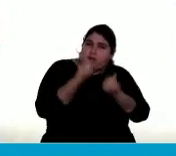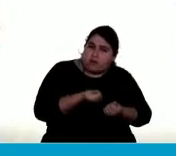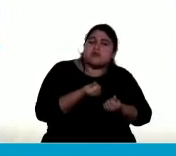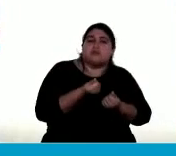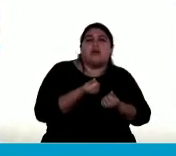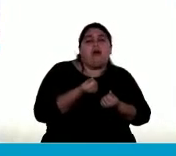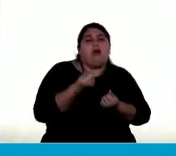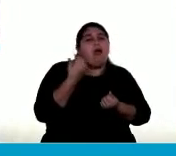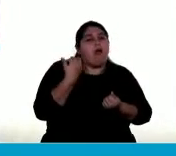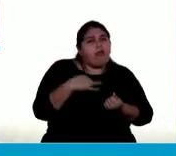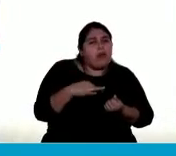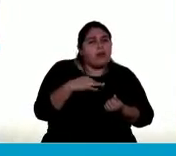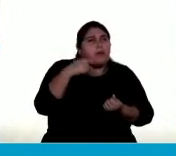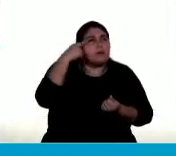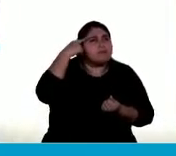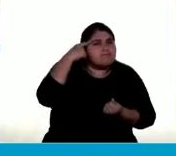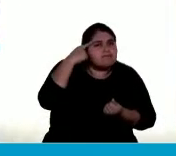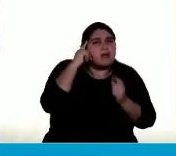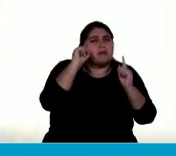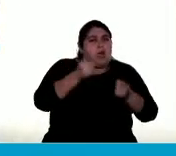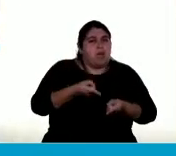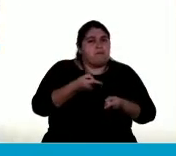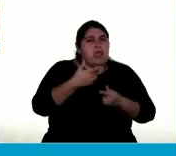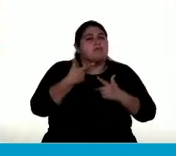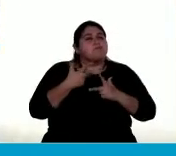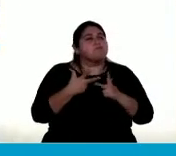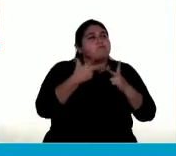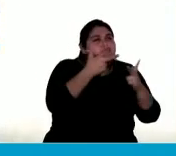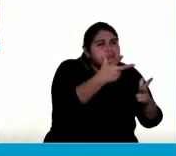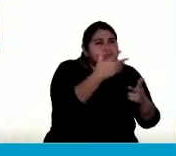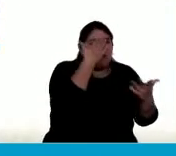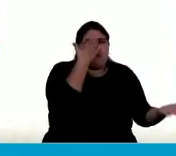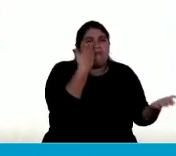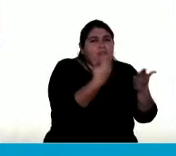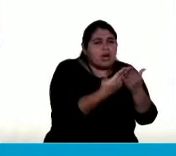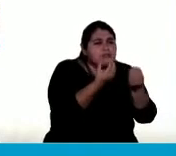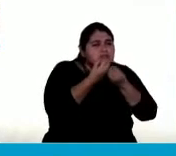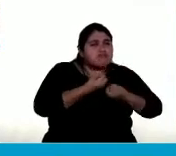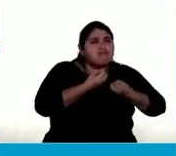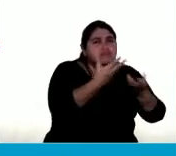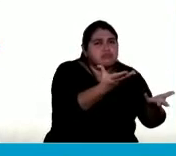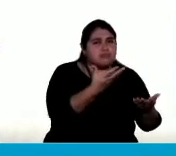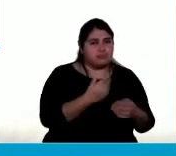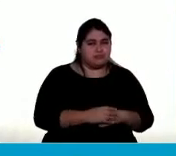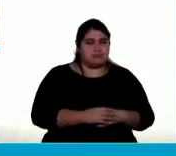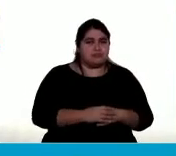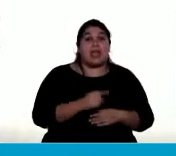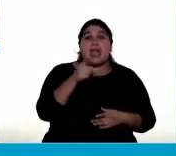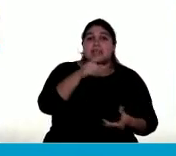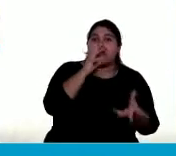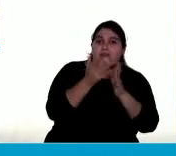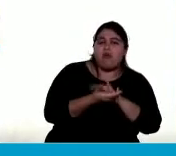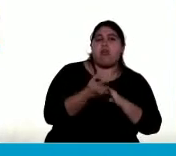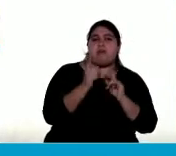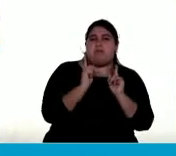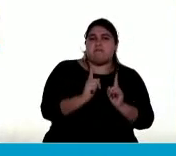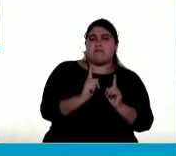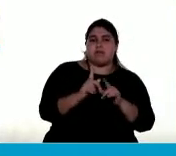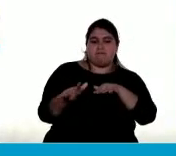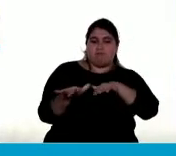existir ámbitos para poder decirlo. Y esto implica ni más ni menos que hacer funcionar la